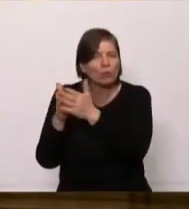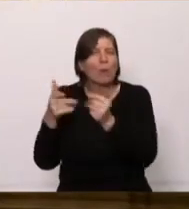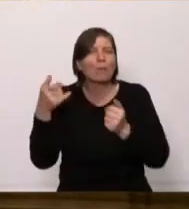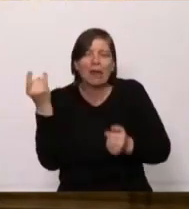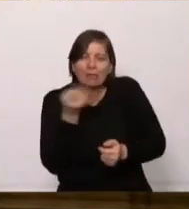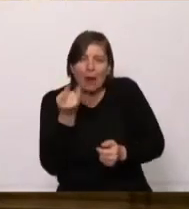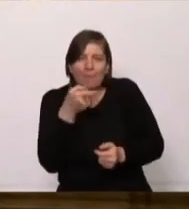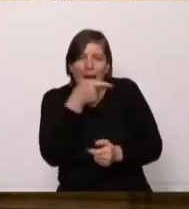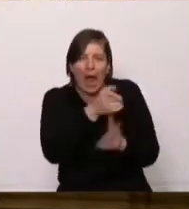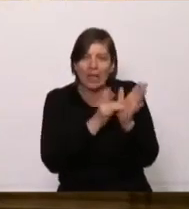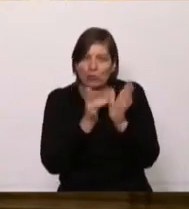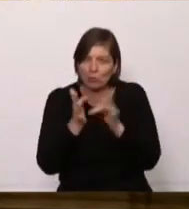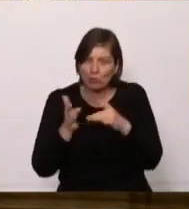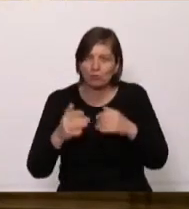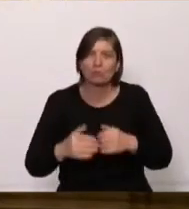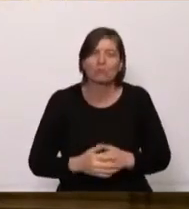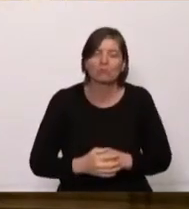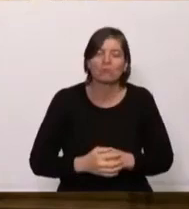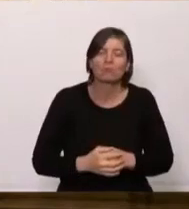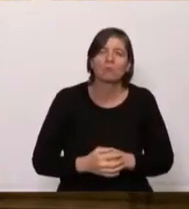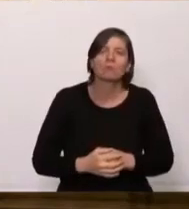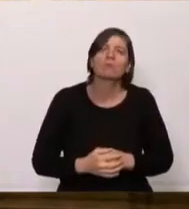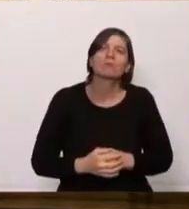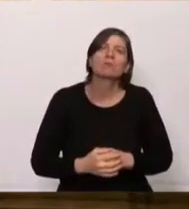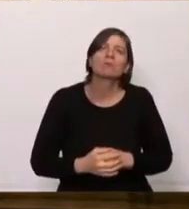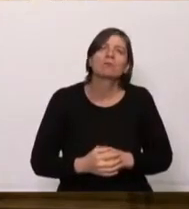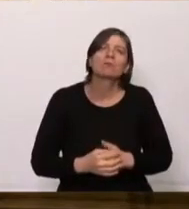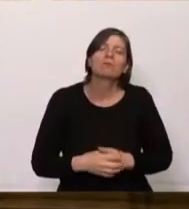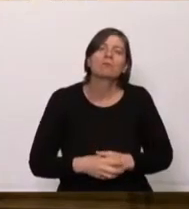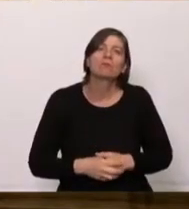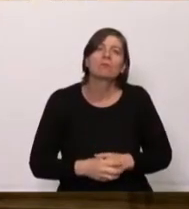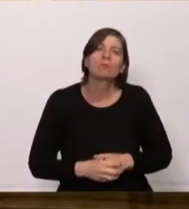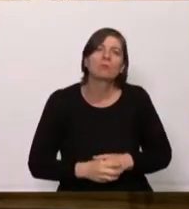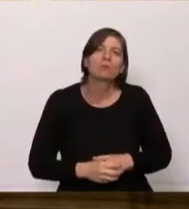para hacerle una trampa a Jesús.